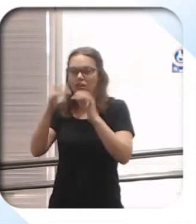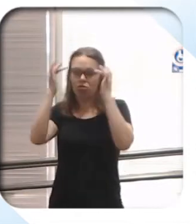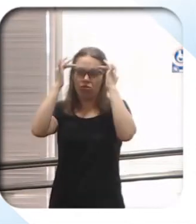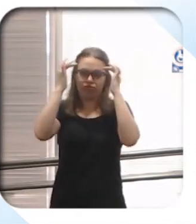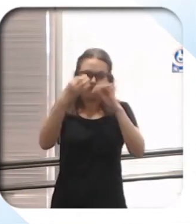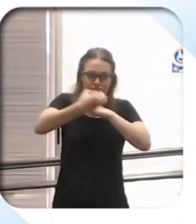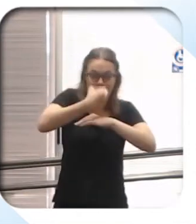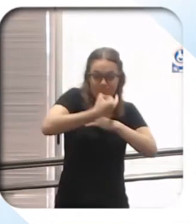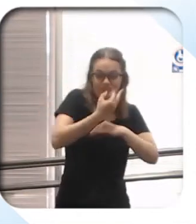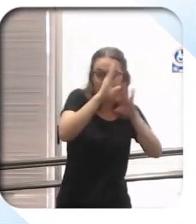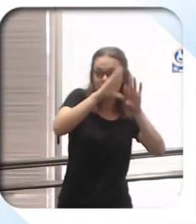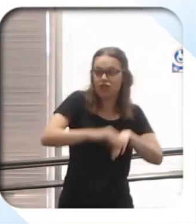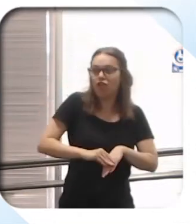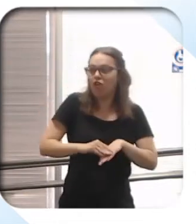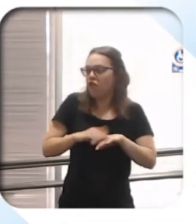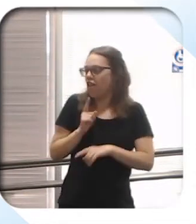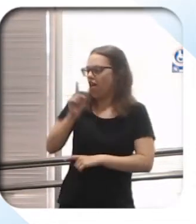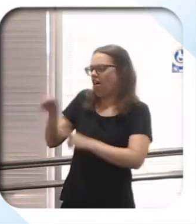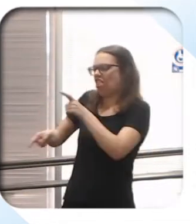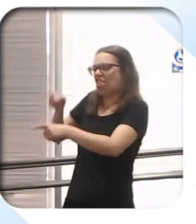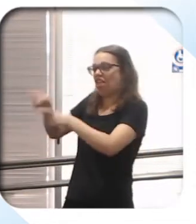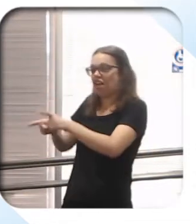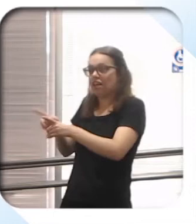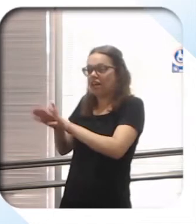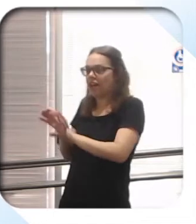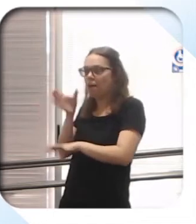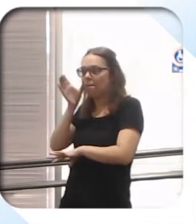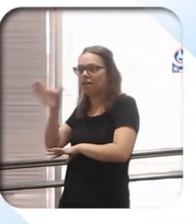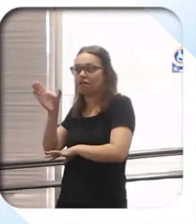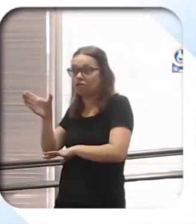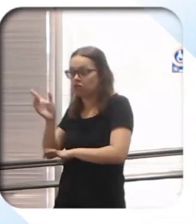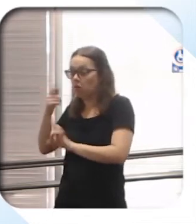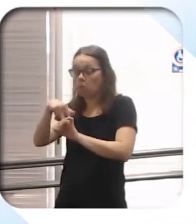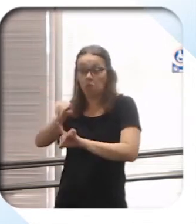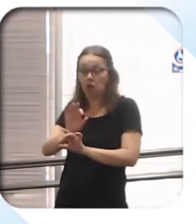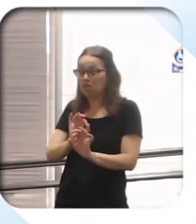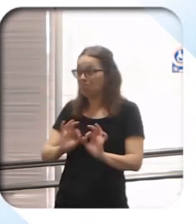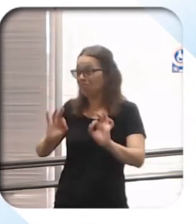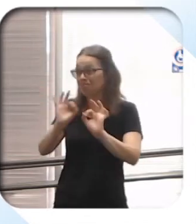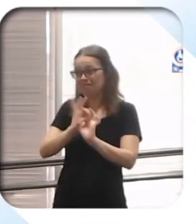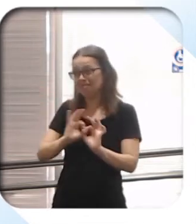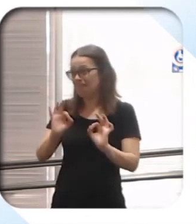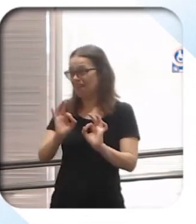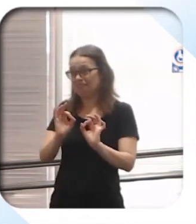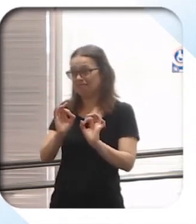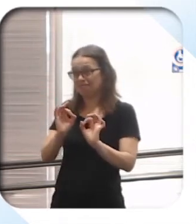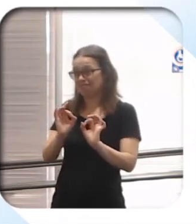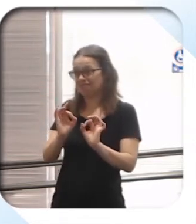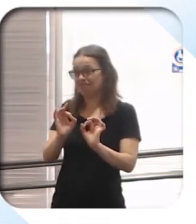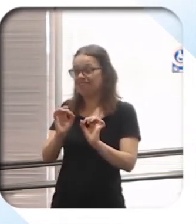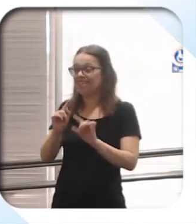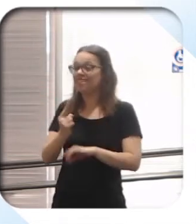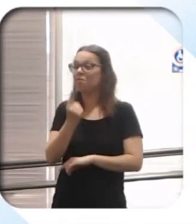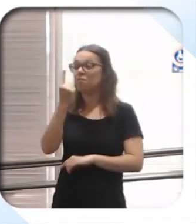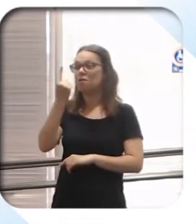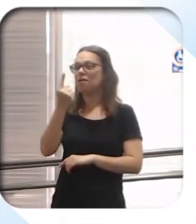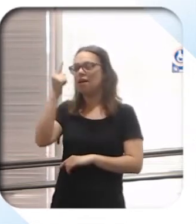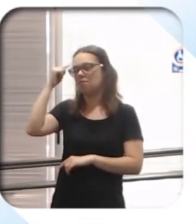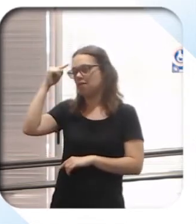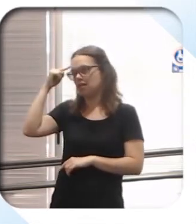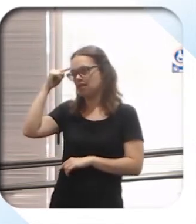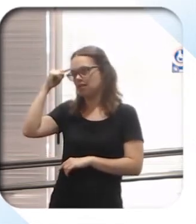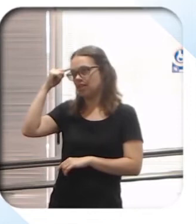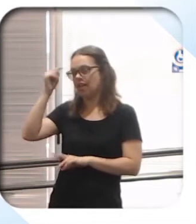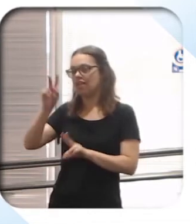todos, era señalado como un riesgo, digamos que nunca lo fue, ¿verdad? Esa fue mi primera experiencia